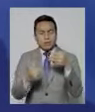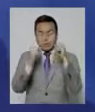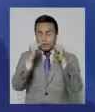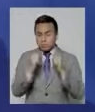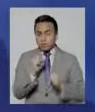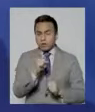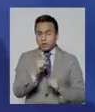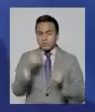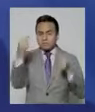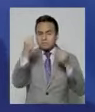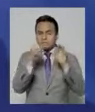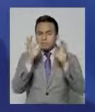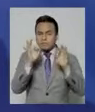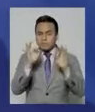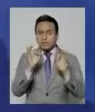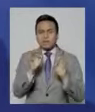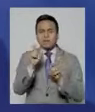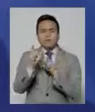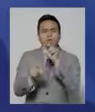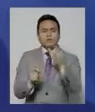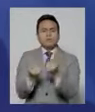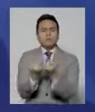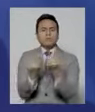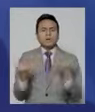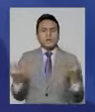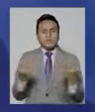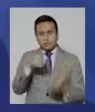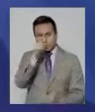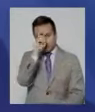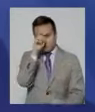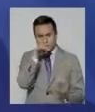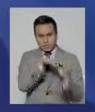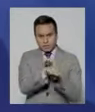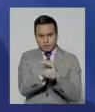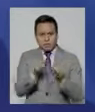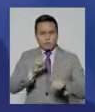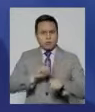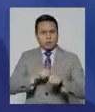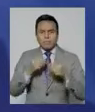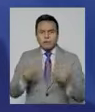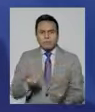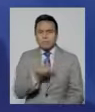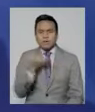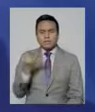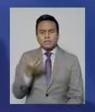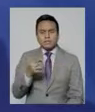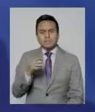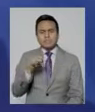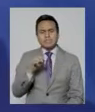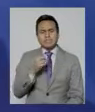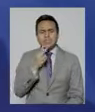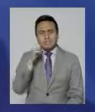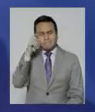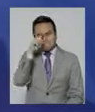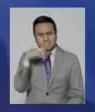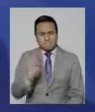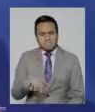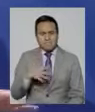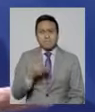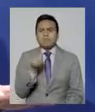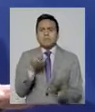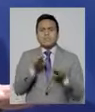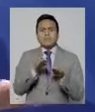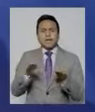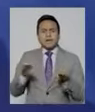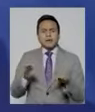pueden especificar cuántas personas se encuentran hospitalizadas en estos momentos en estado crítico, además de cuántas